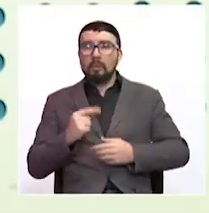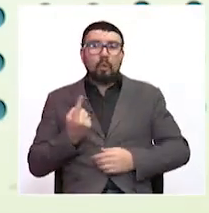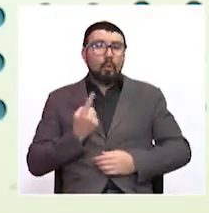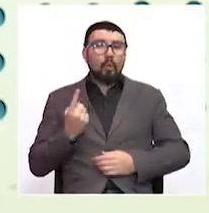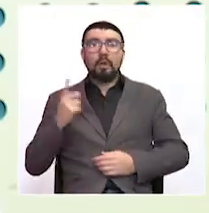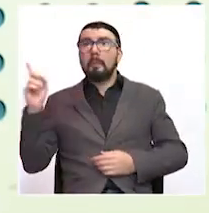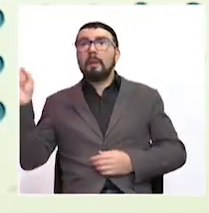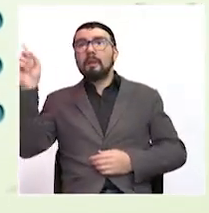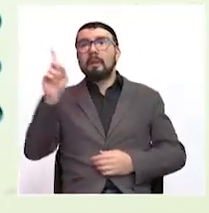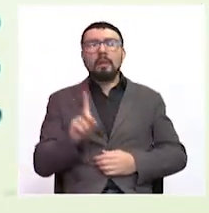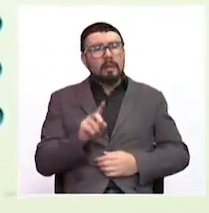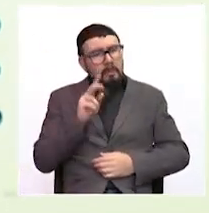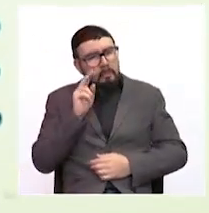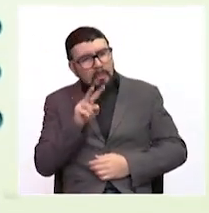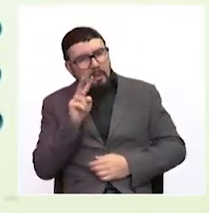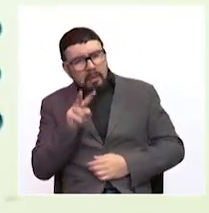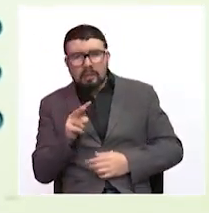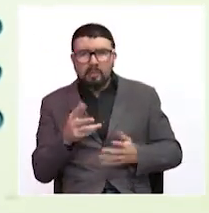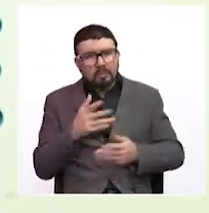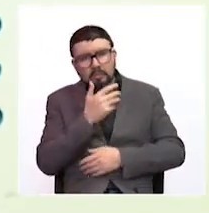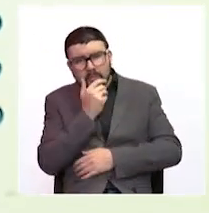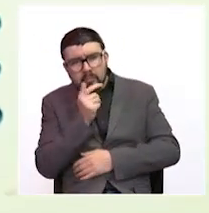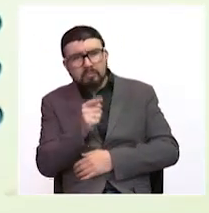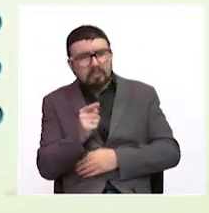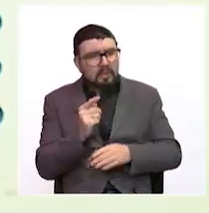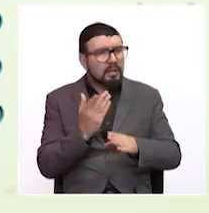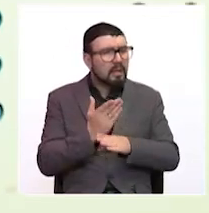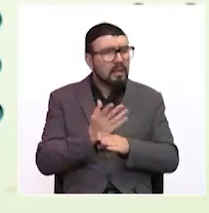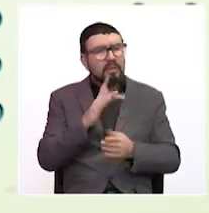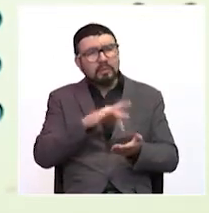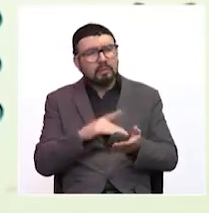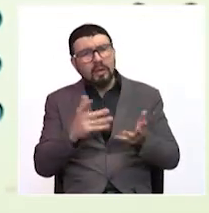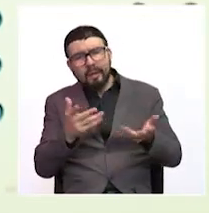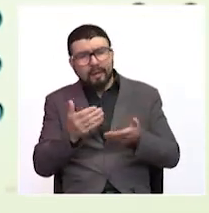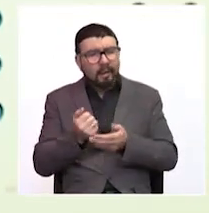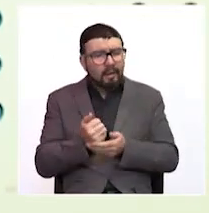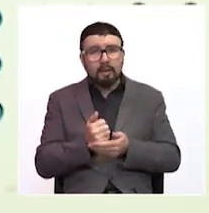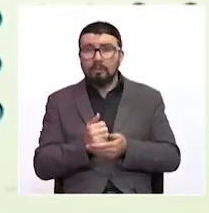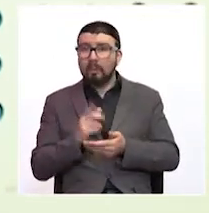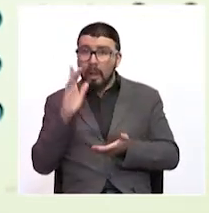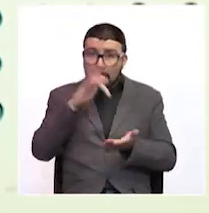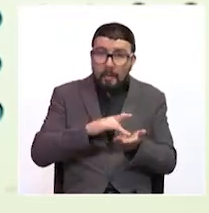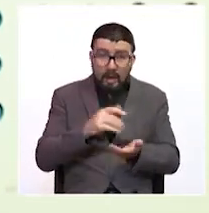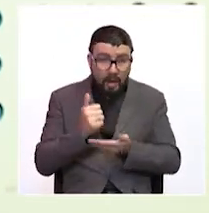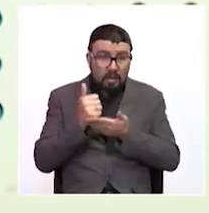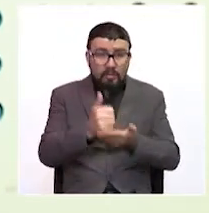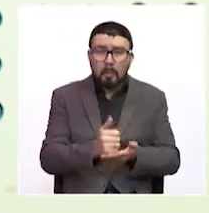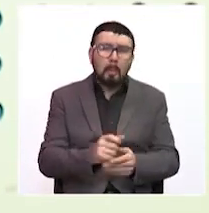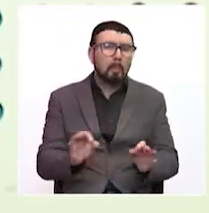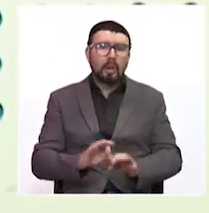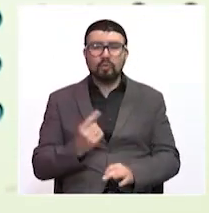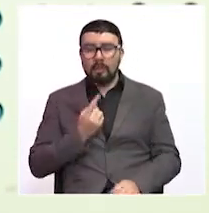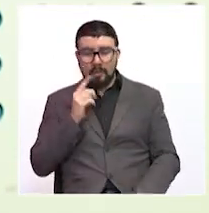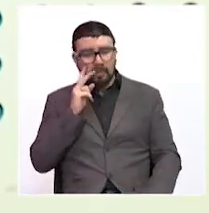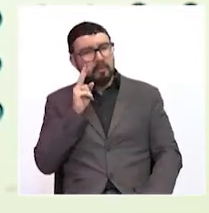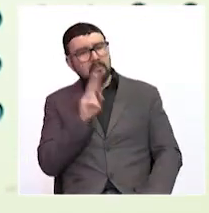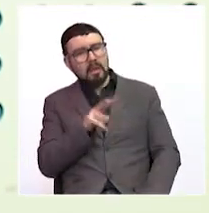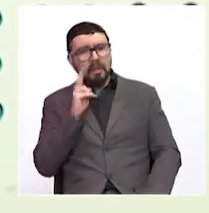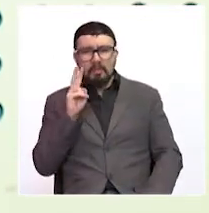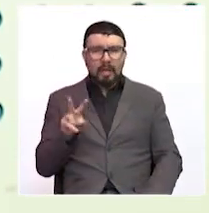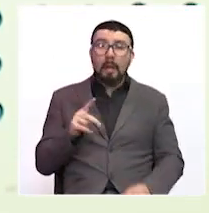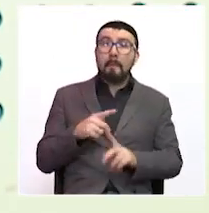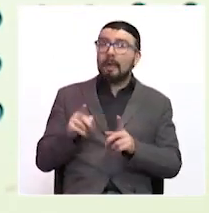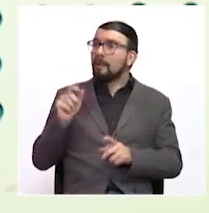ver ese diálogo a escucharlo no participaban si simplemente veían pero la presencia de ellos